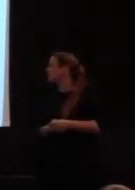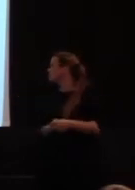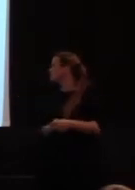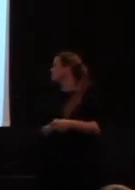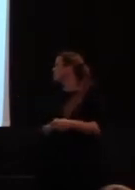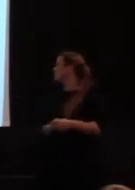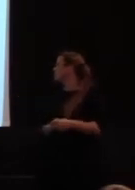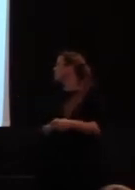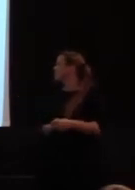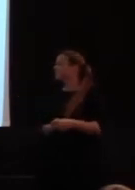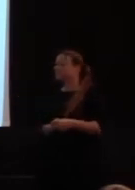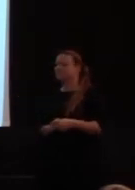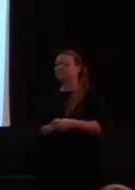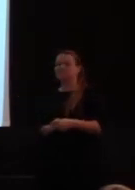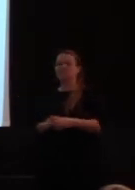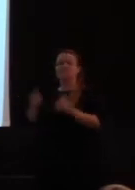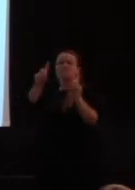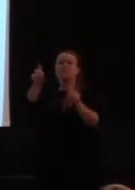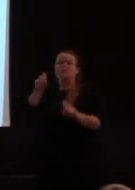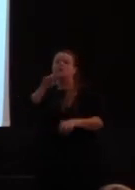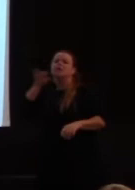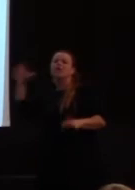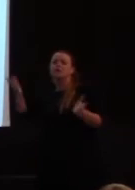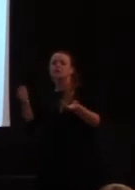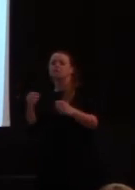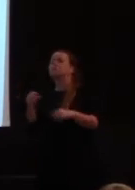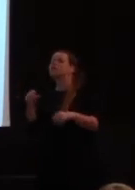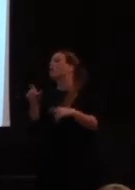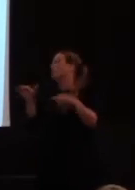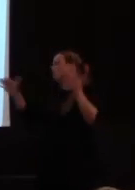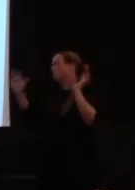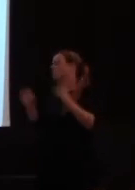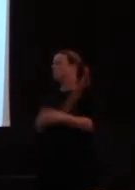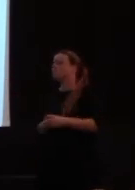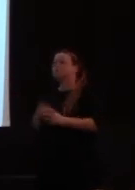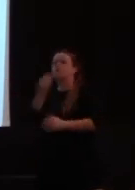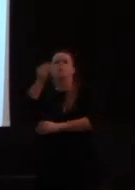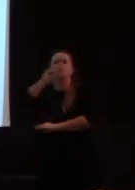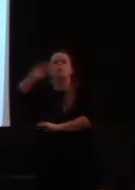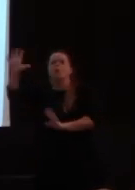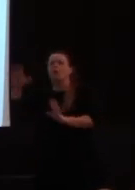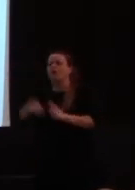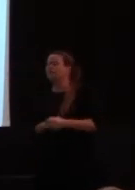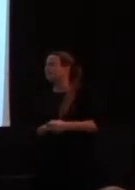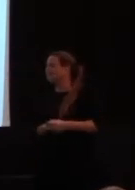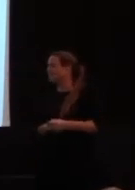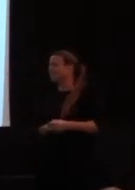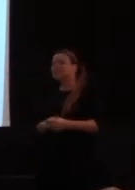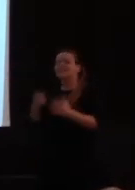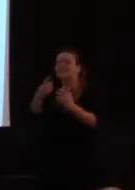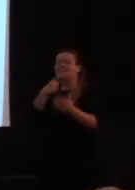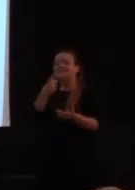Panista. ¿Chaltaoti? ¿Chaltaoti? Vale, gracias.